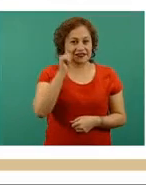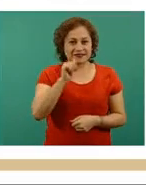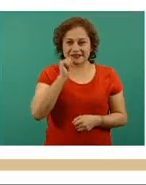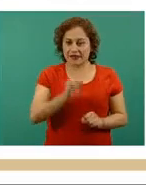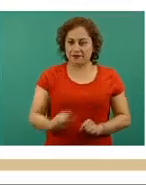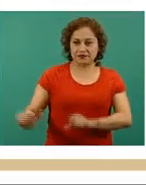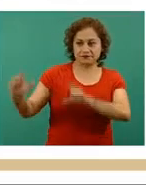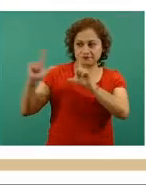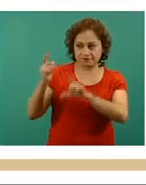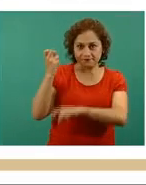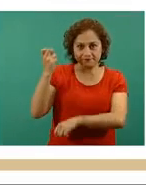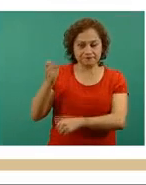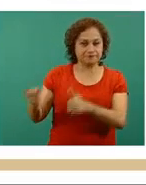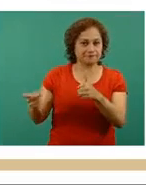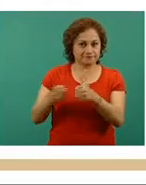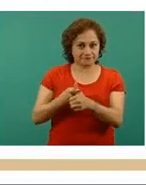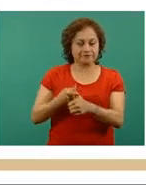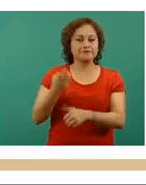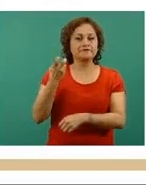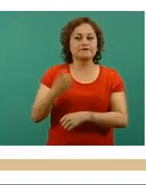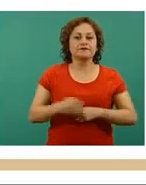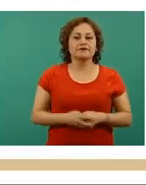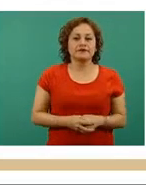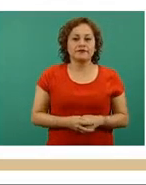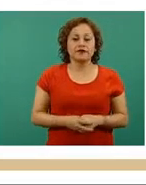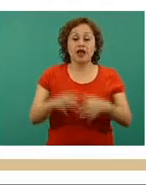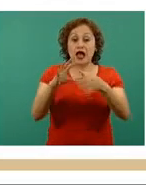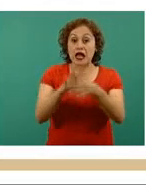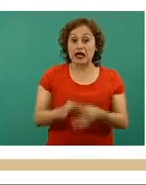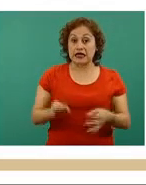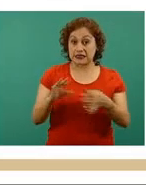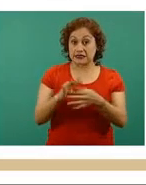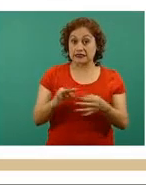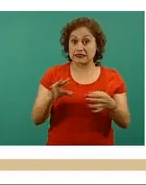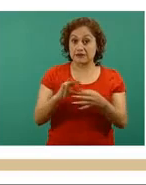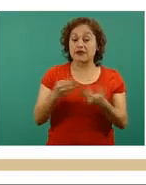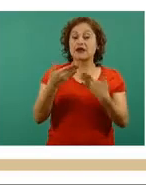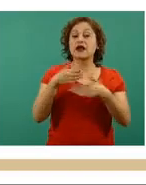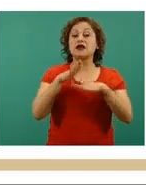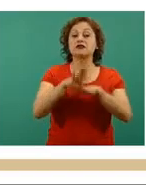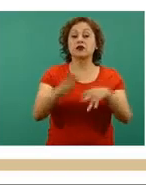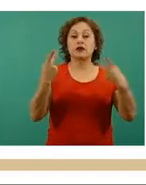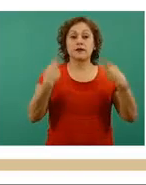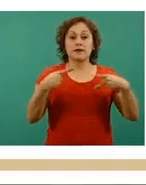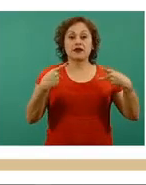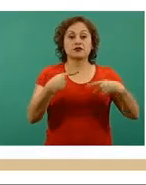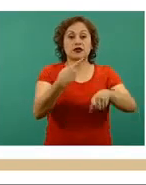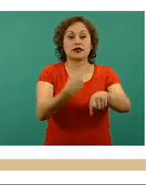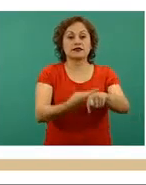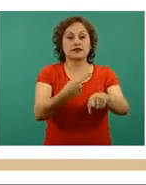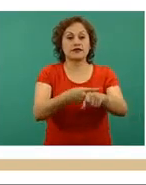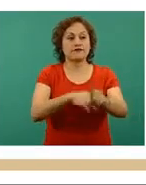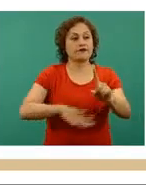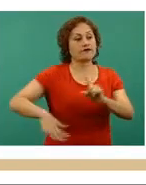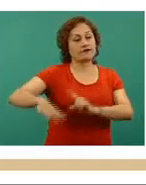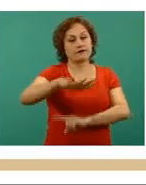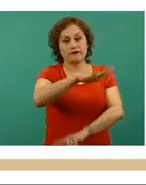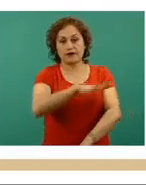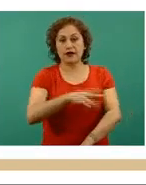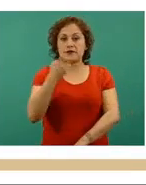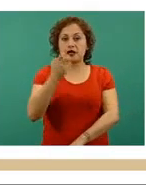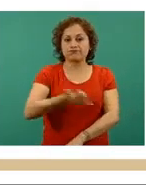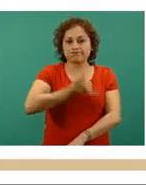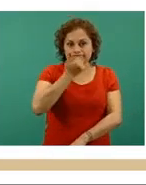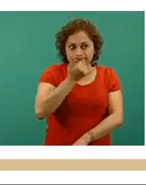nos habla sobre todos los casos incidentes que tenemos desde la perspectiva de los casos